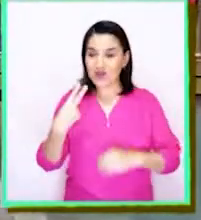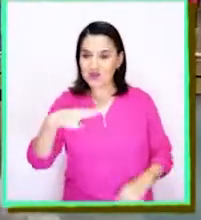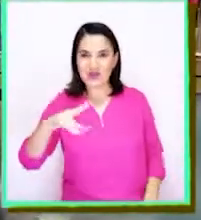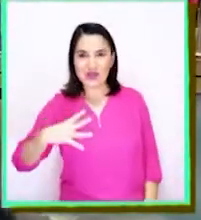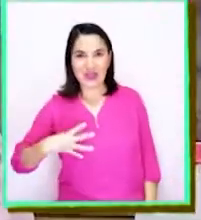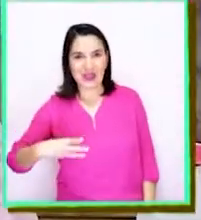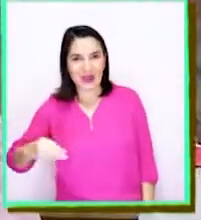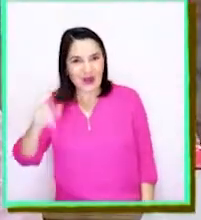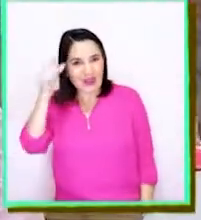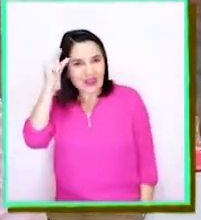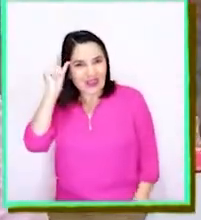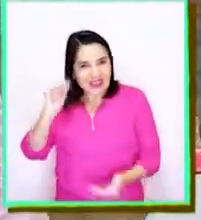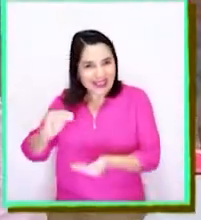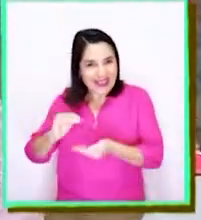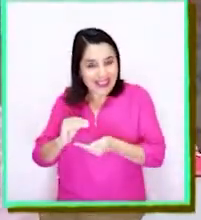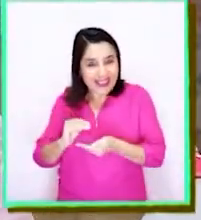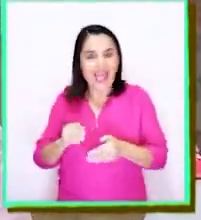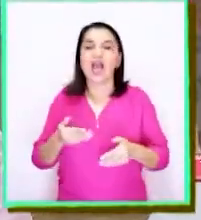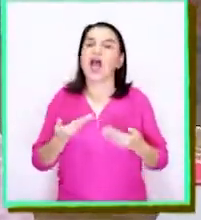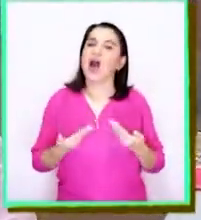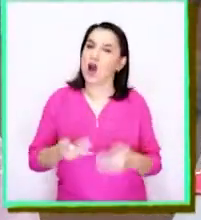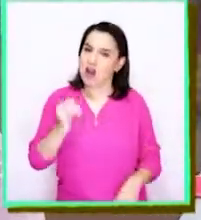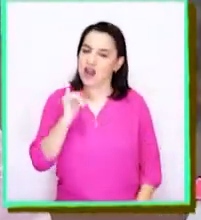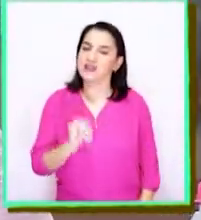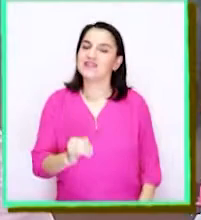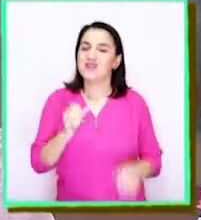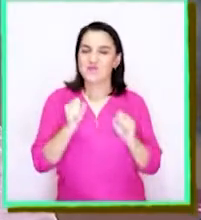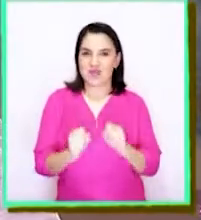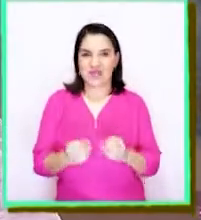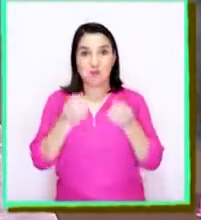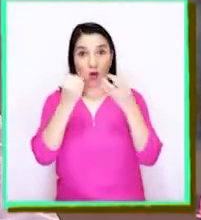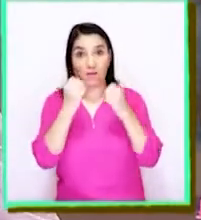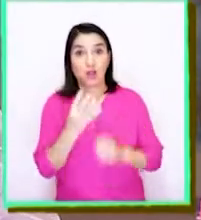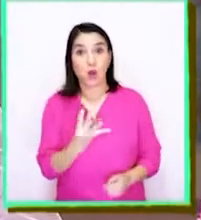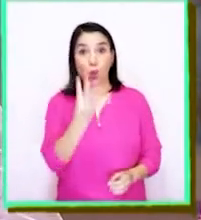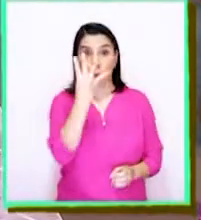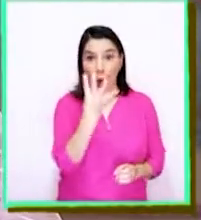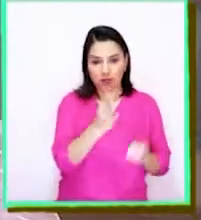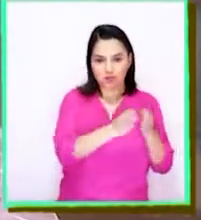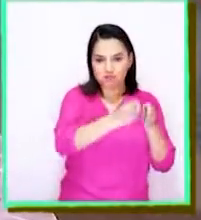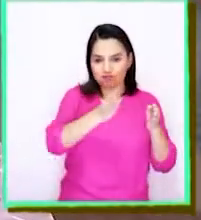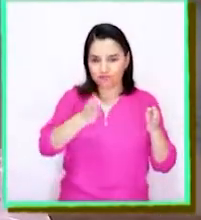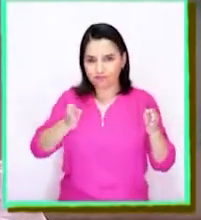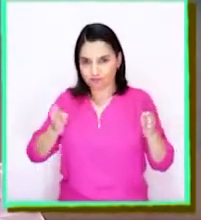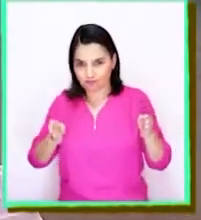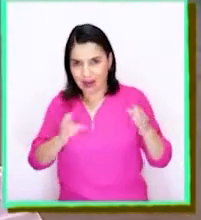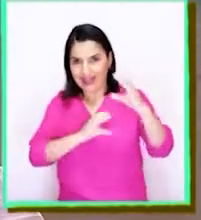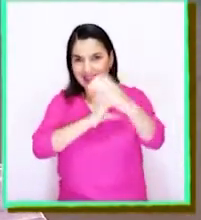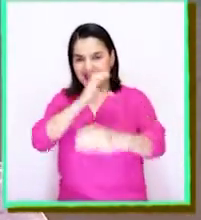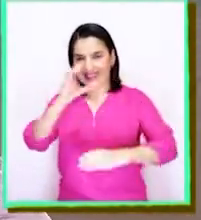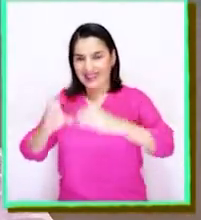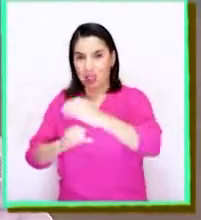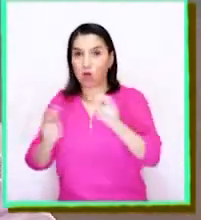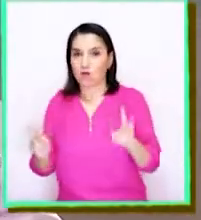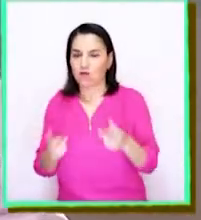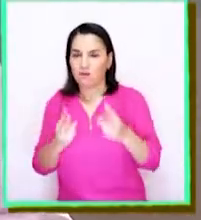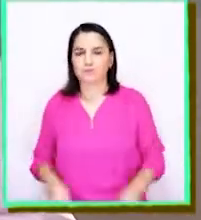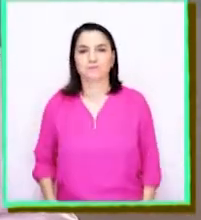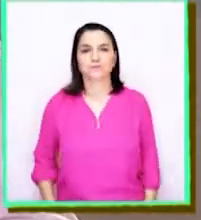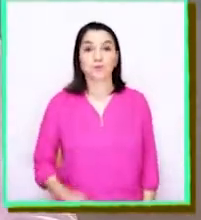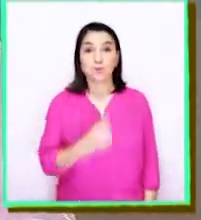ternerito. Ahora sí podemos aprender las cuatro etapas de los seres vivos, que